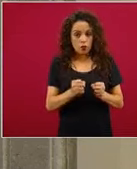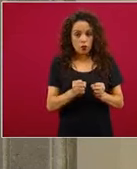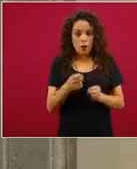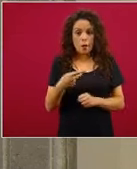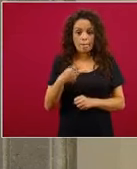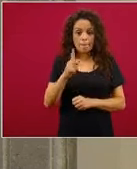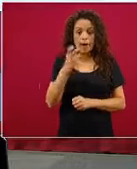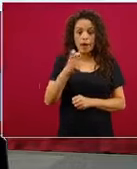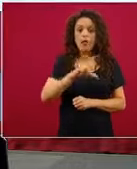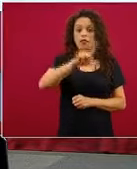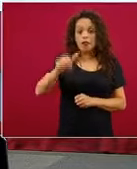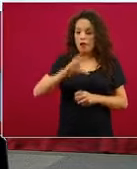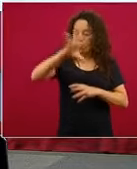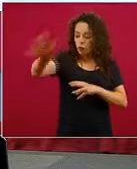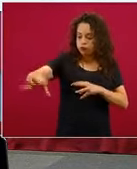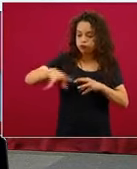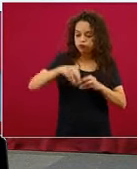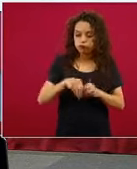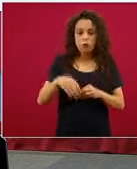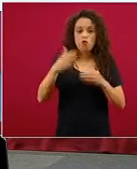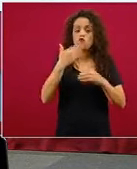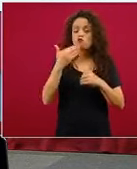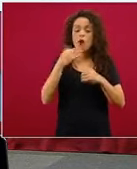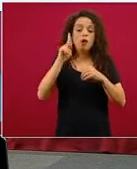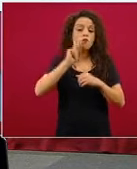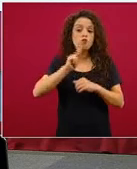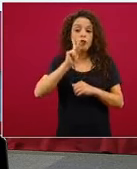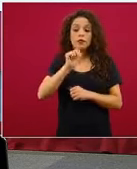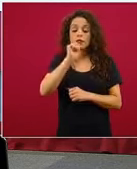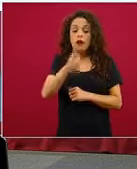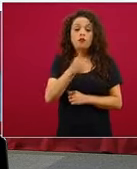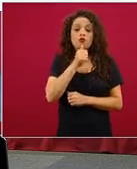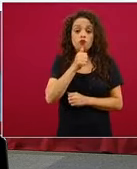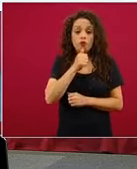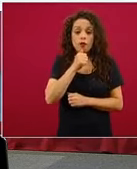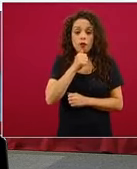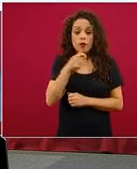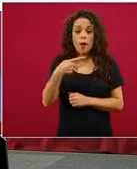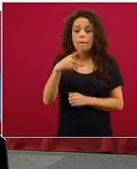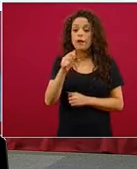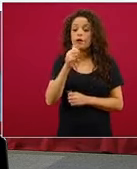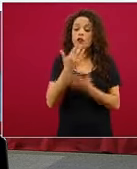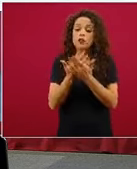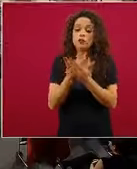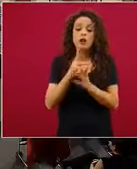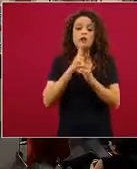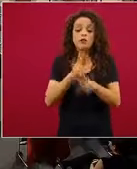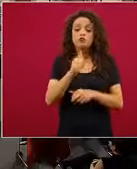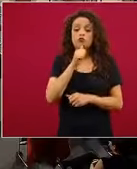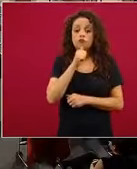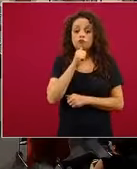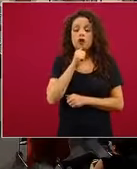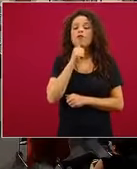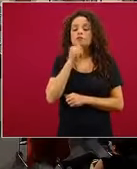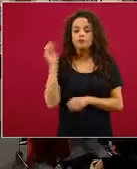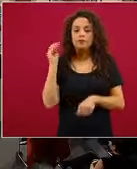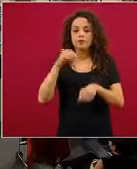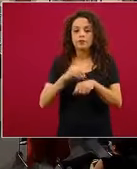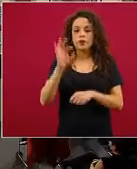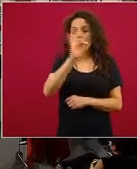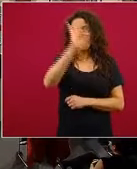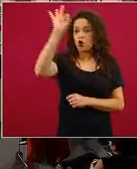estos le sumamos aquellos que sin tener una muestra o tener una muestra que no tuvo aún resultado, aplicamos porcentaje de